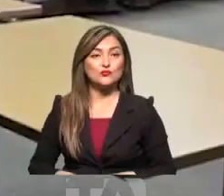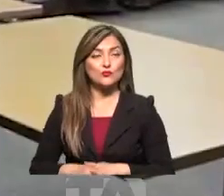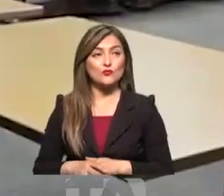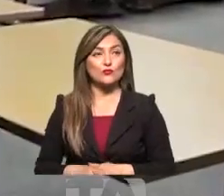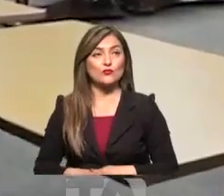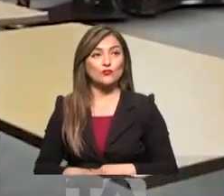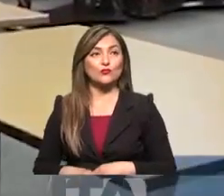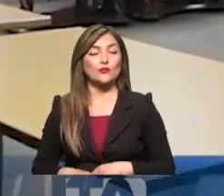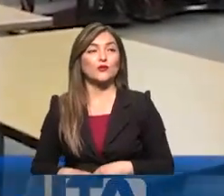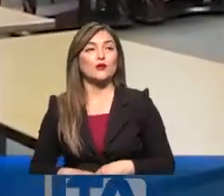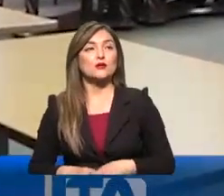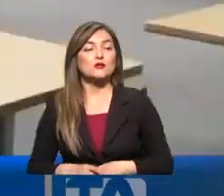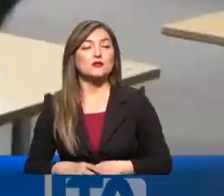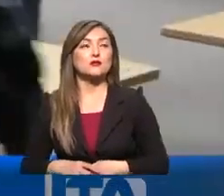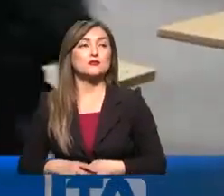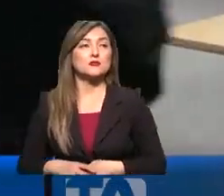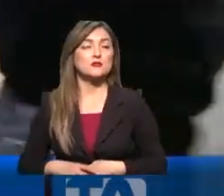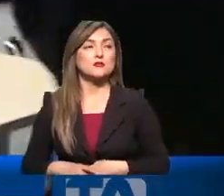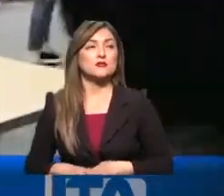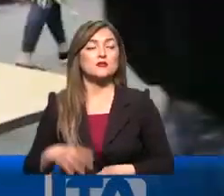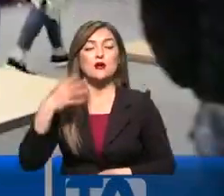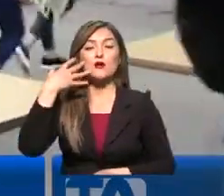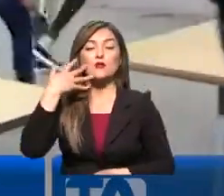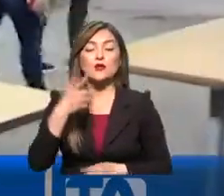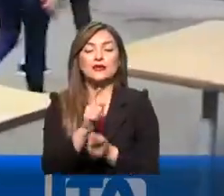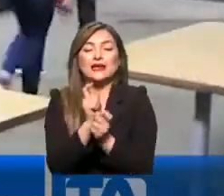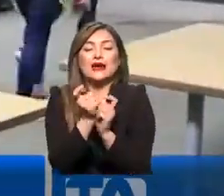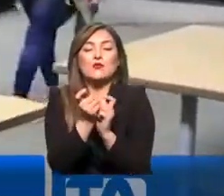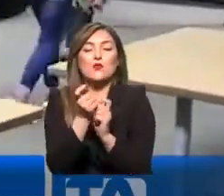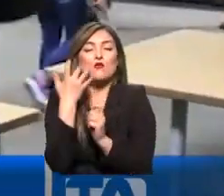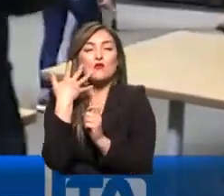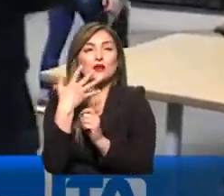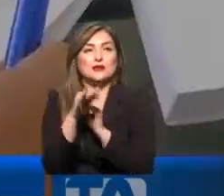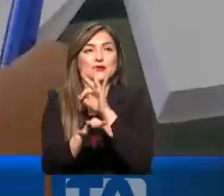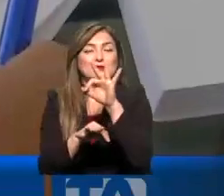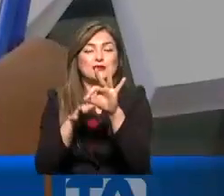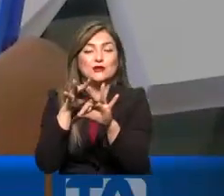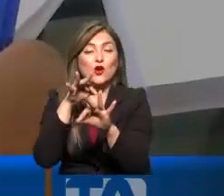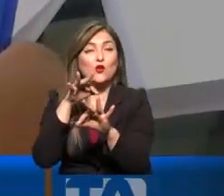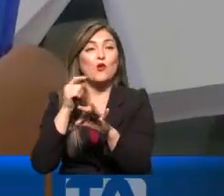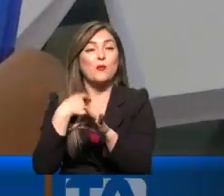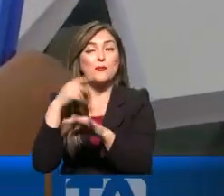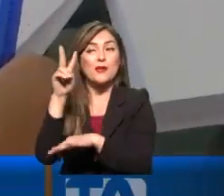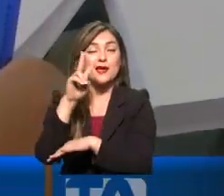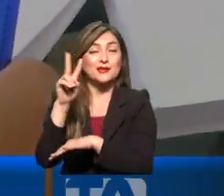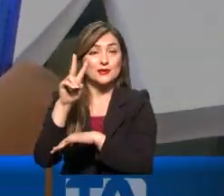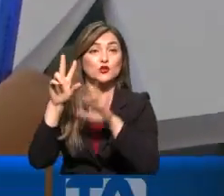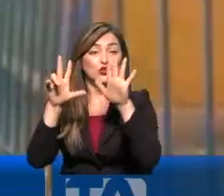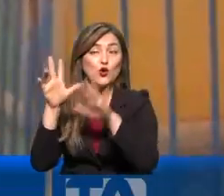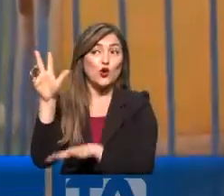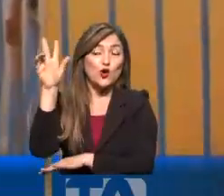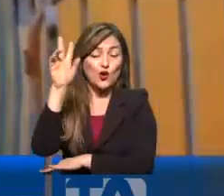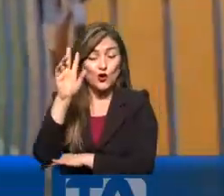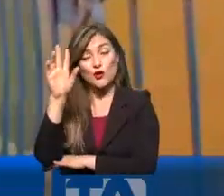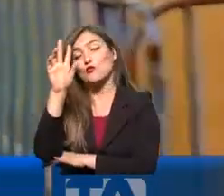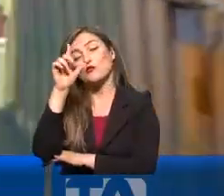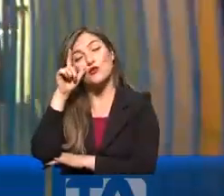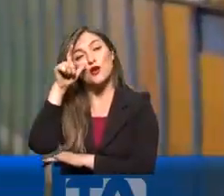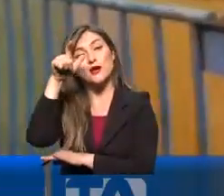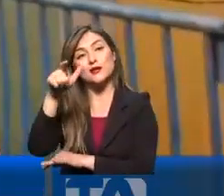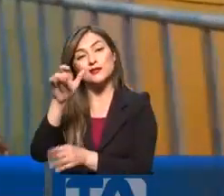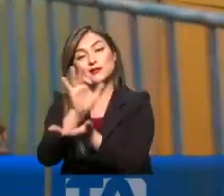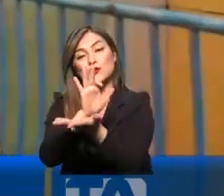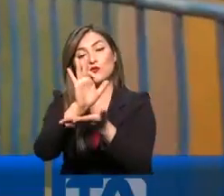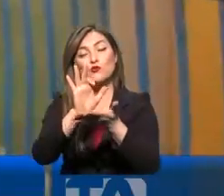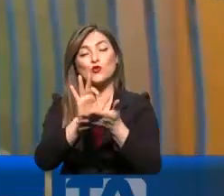Luego de un diferimiento previo, este viernes a partir de las 8 horas, la Fiscalía General del Estado tomará los testimonios anticipados de 6